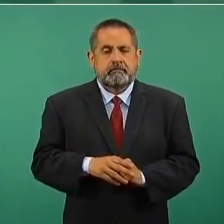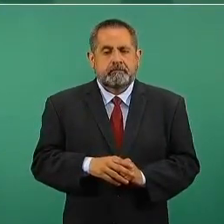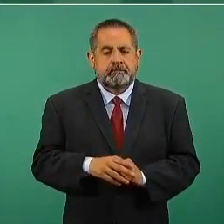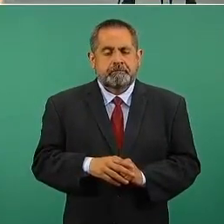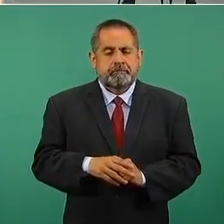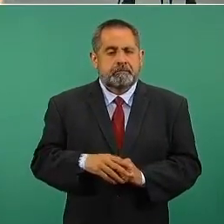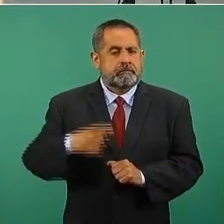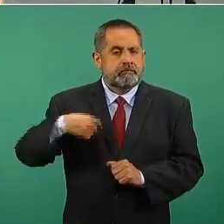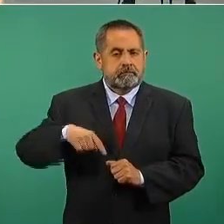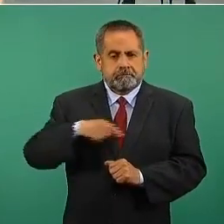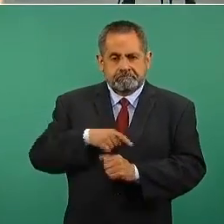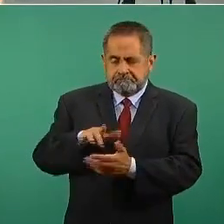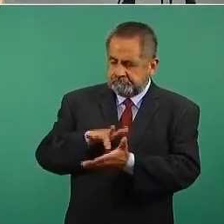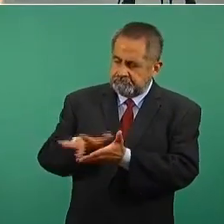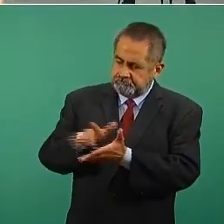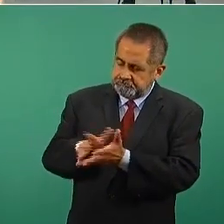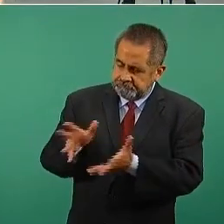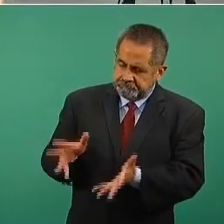impulsando